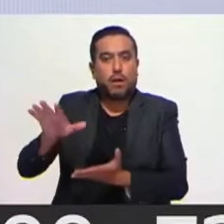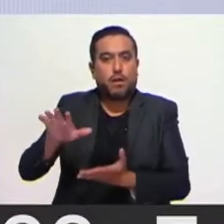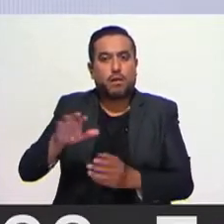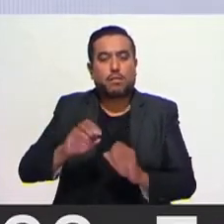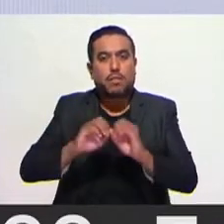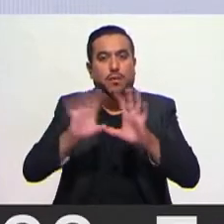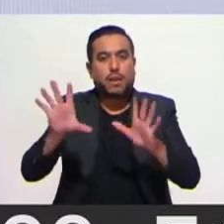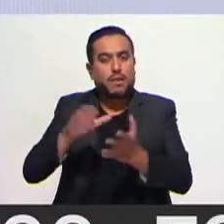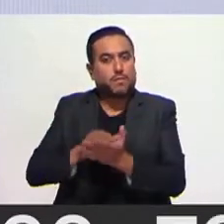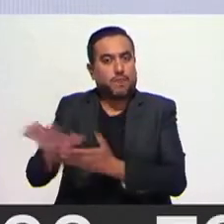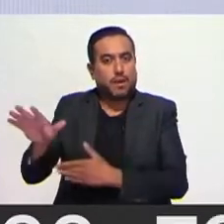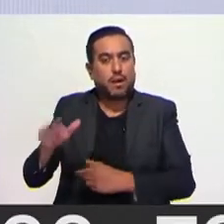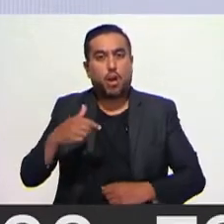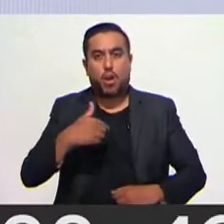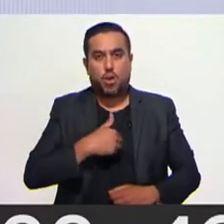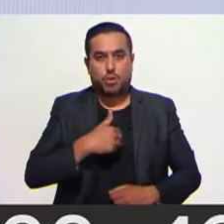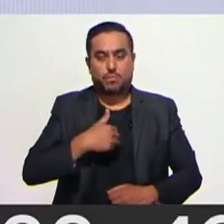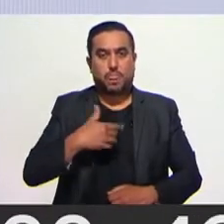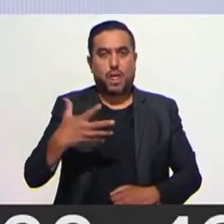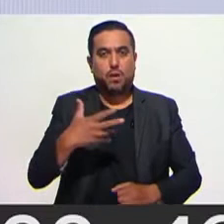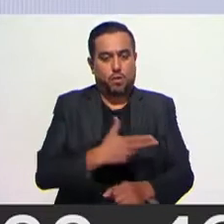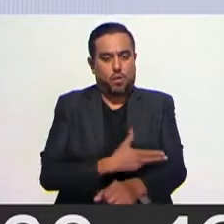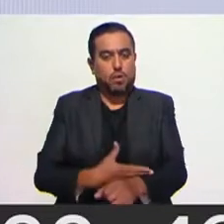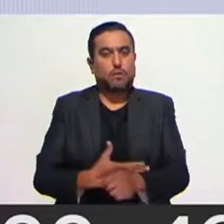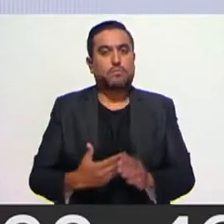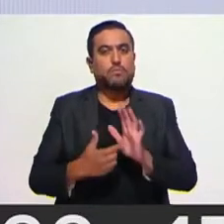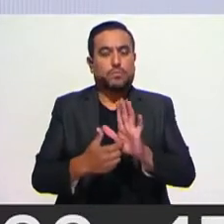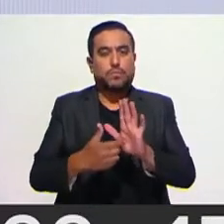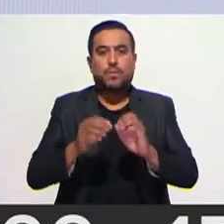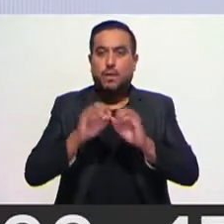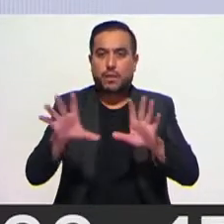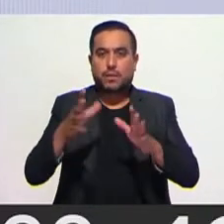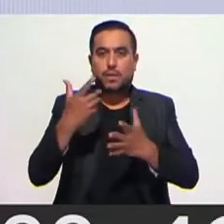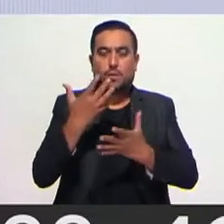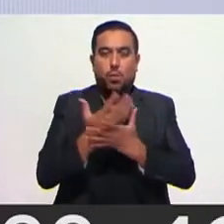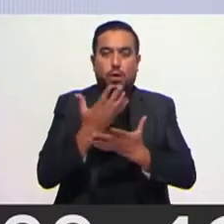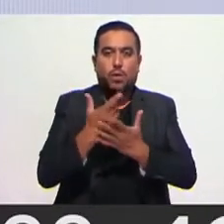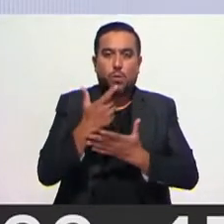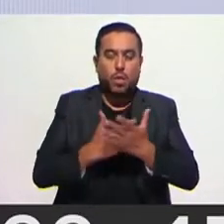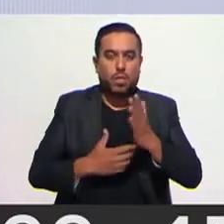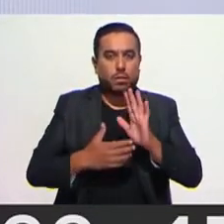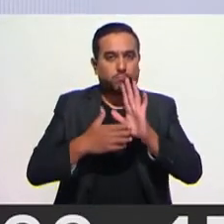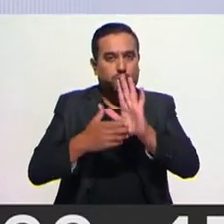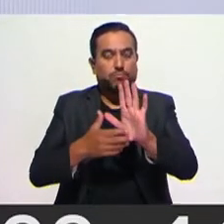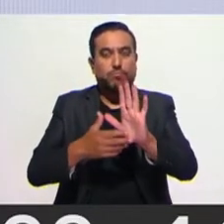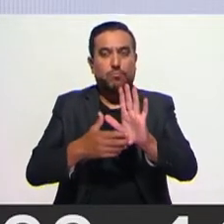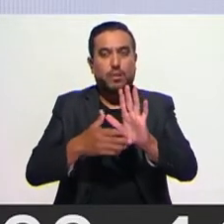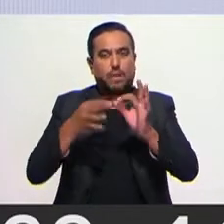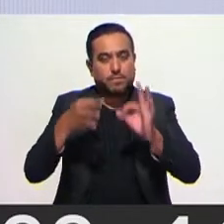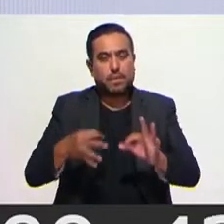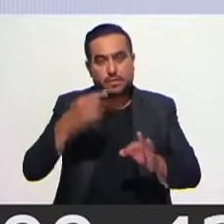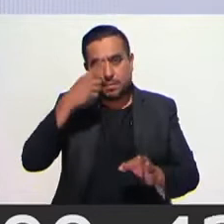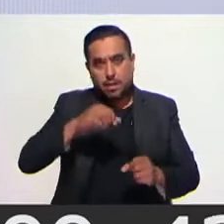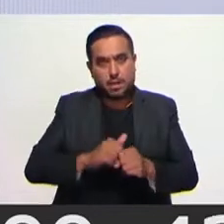transparencia. Conmigo, honorabilidad, transparencia, rendición de cuentas, eficiencia y eficacia en la